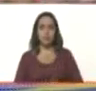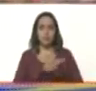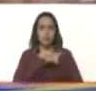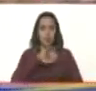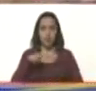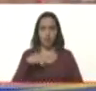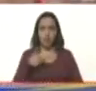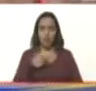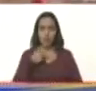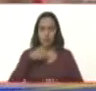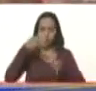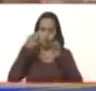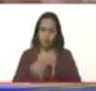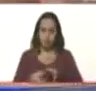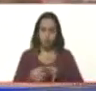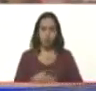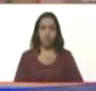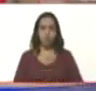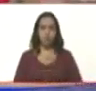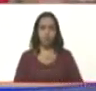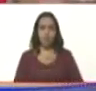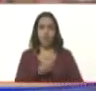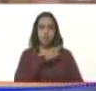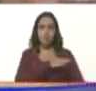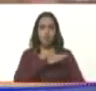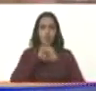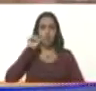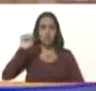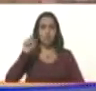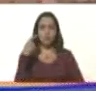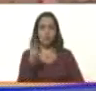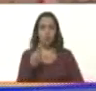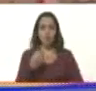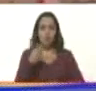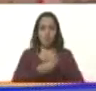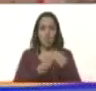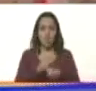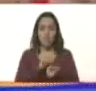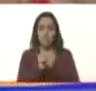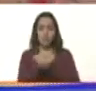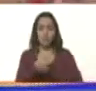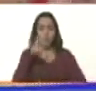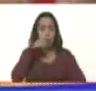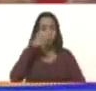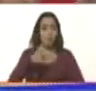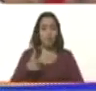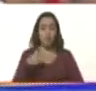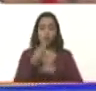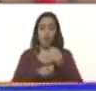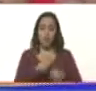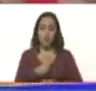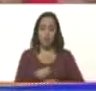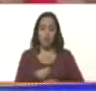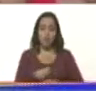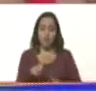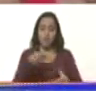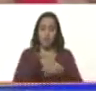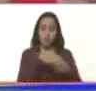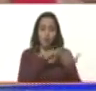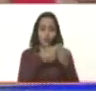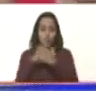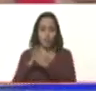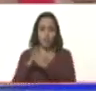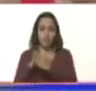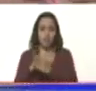nosotros convencidos de que el socialismo solo se hace irreversible cuando el pueblo lo hace, desde la comuna, desde el